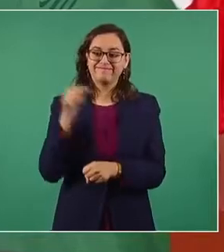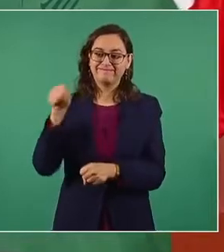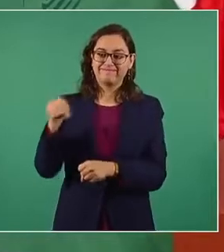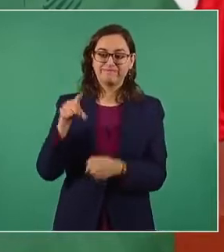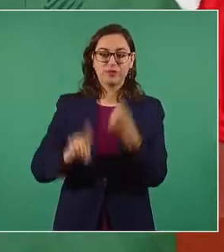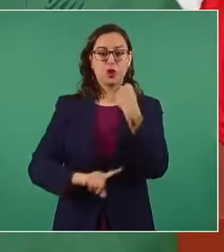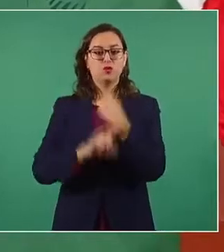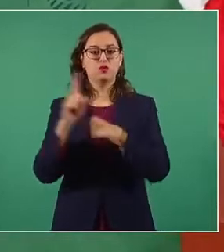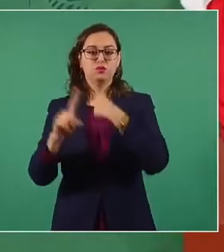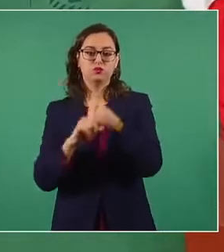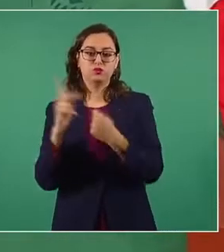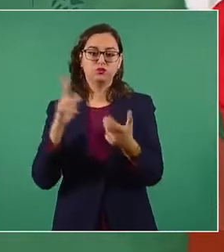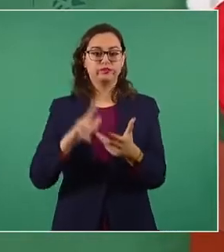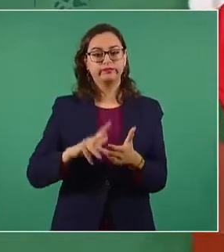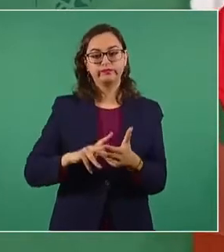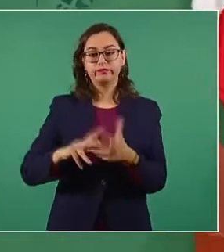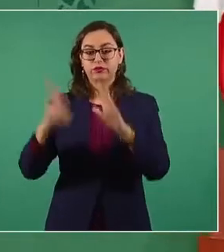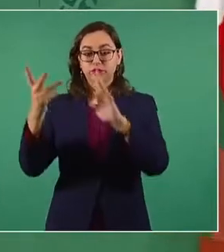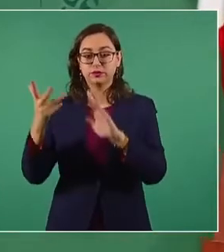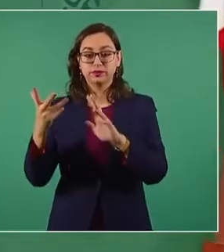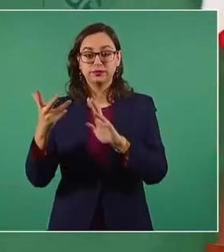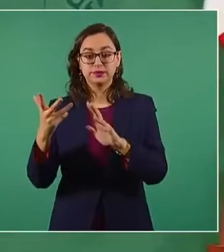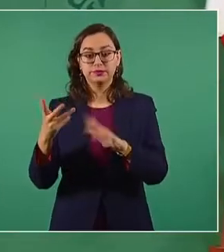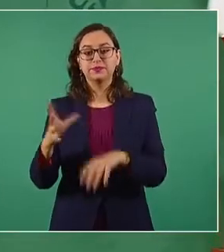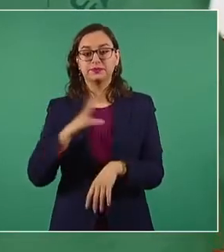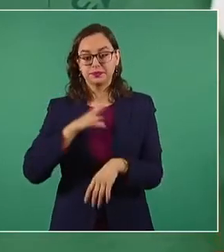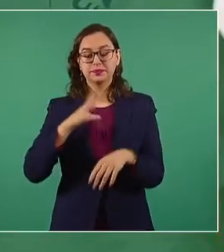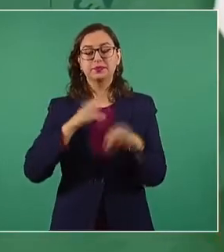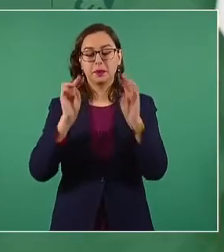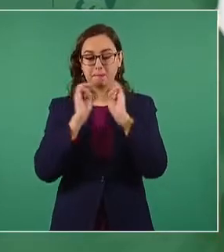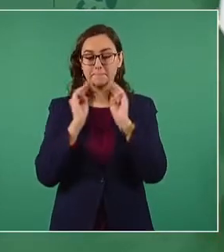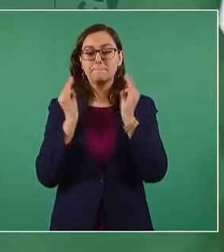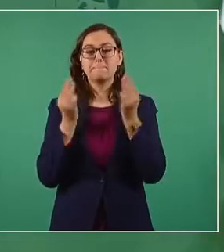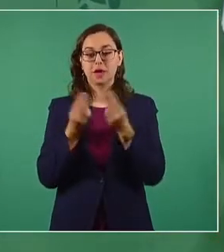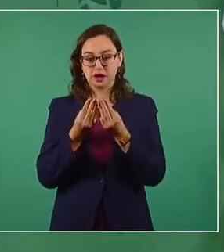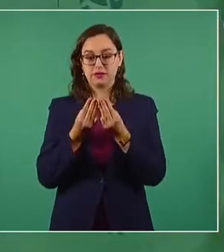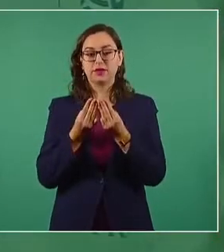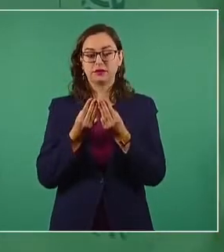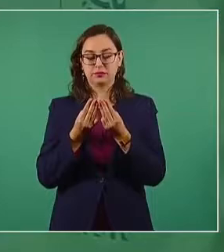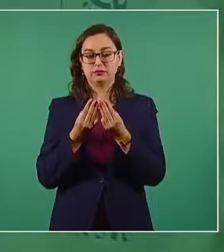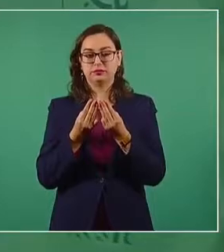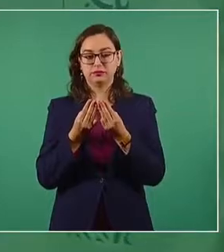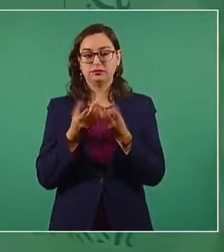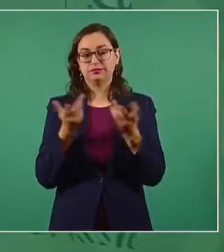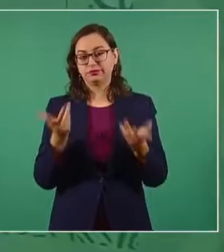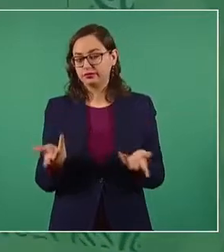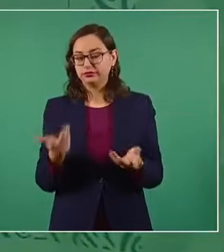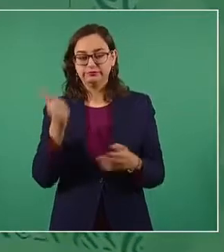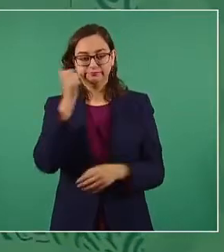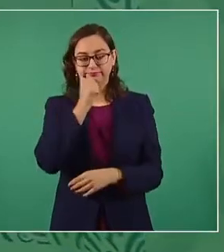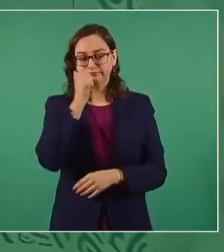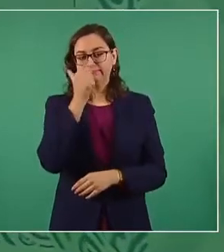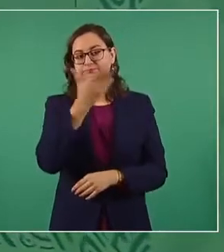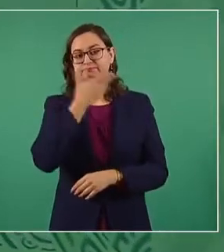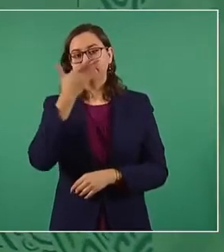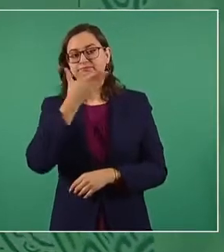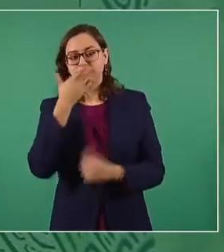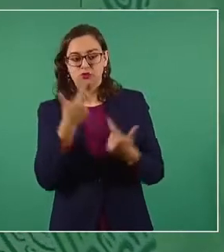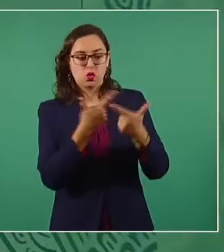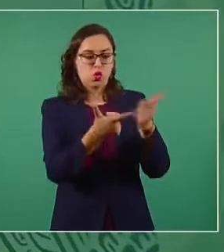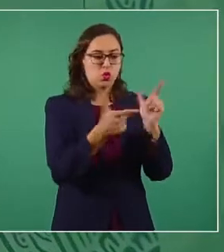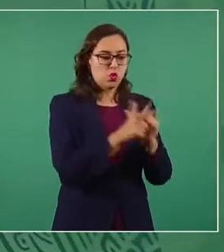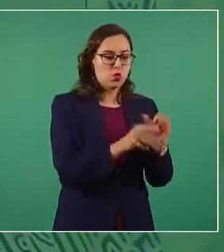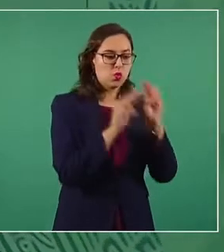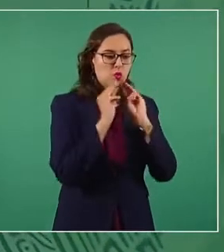ver con el crimen organizado, con el enfrentamiento de bandas del